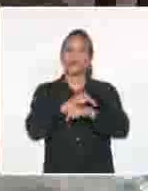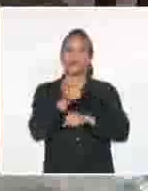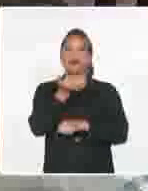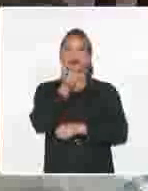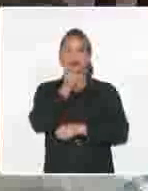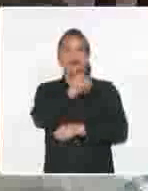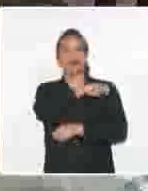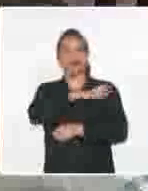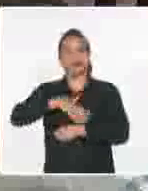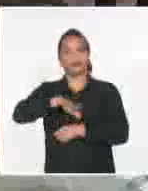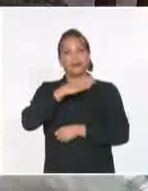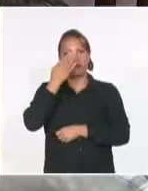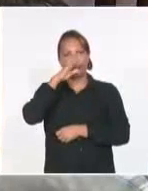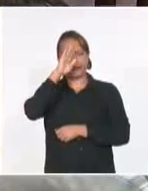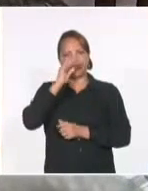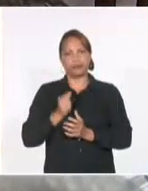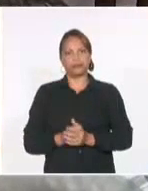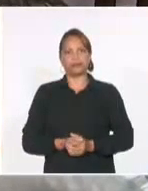nuestro pueblo.